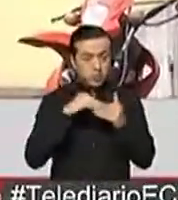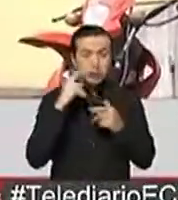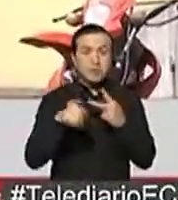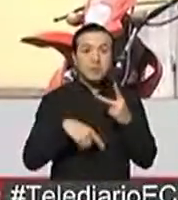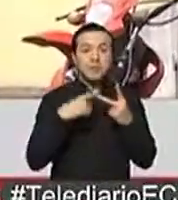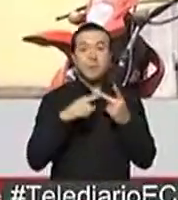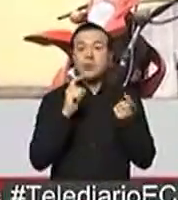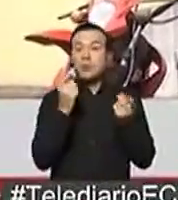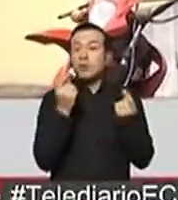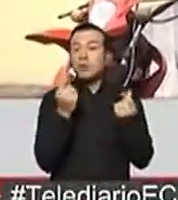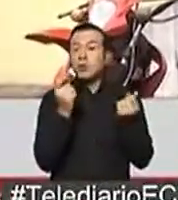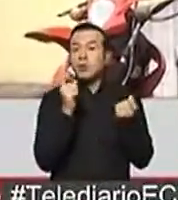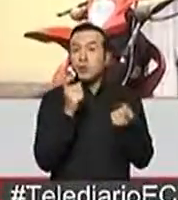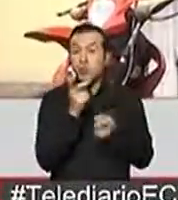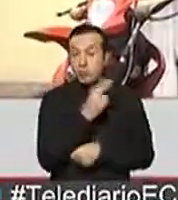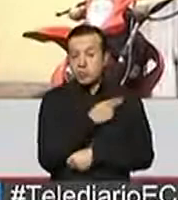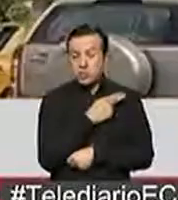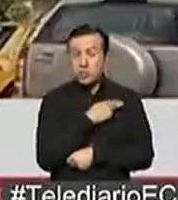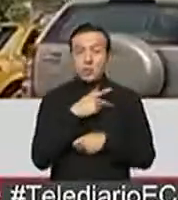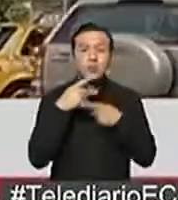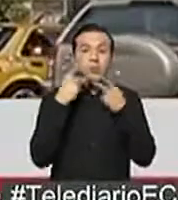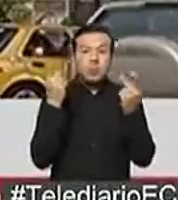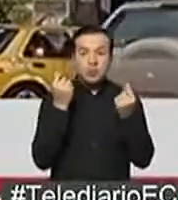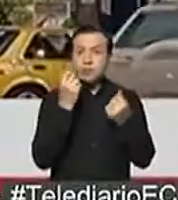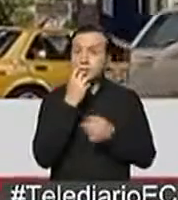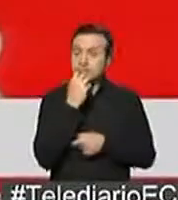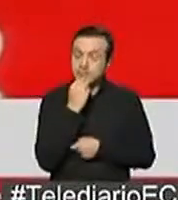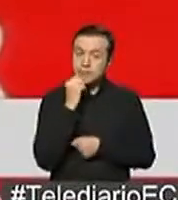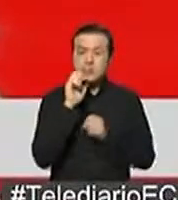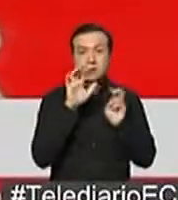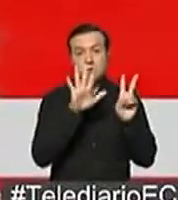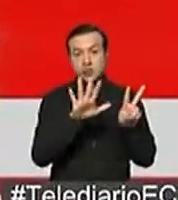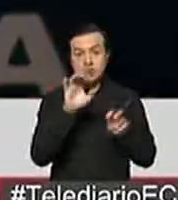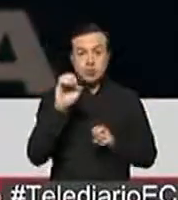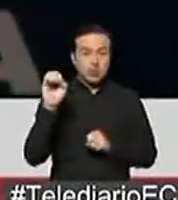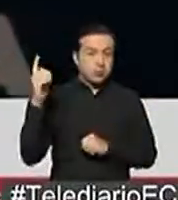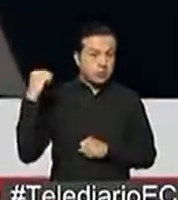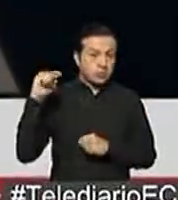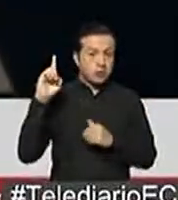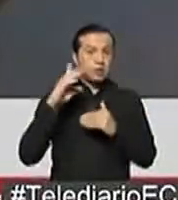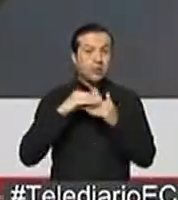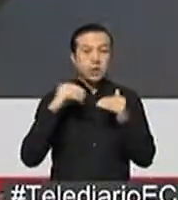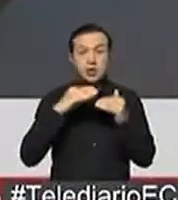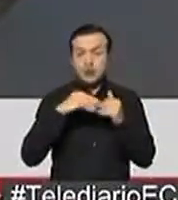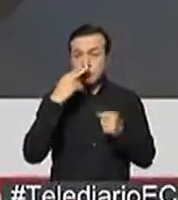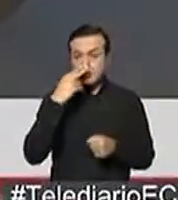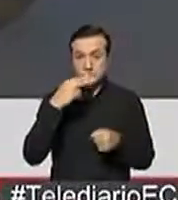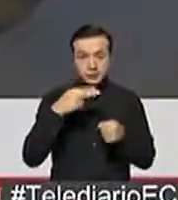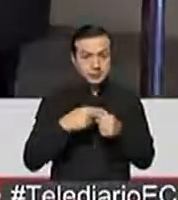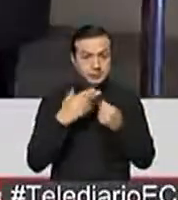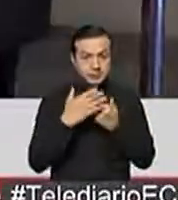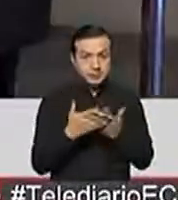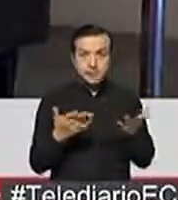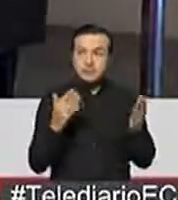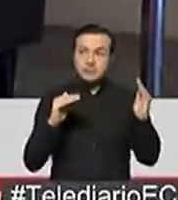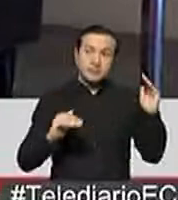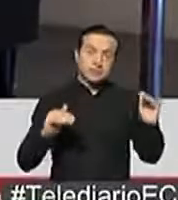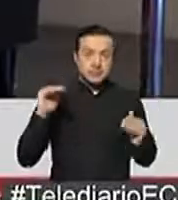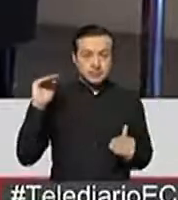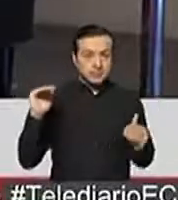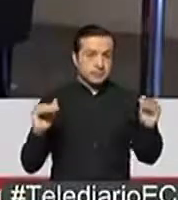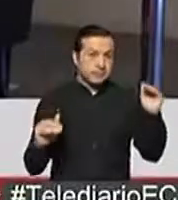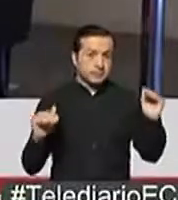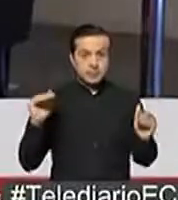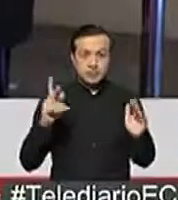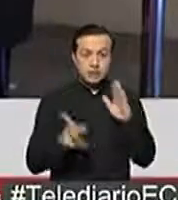ajustes a los fondos para las universidades públicas y el ahorro de cerca de 700 millones de dólares en los subsidios a los combustibles. Tiene una variación y baja